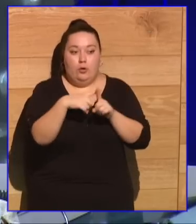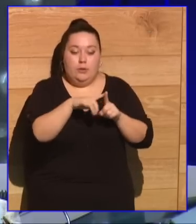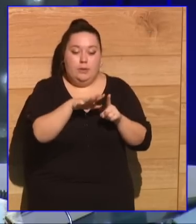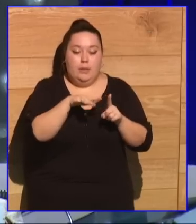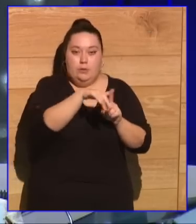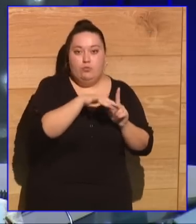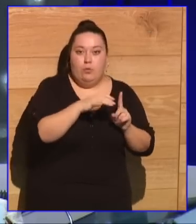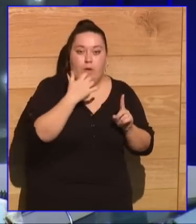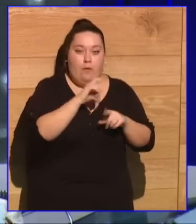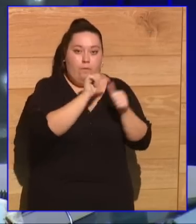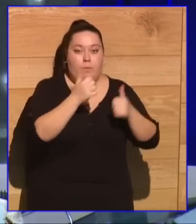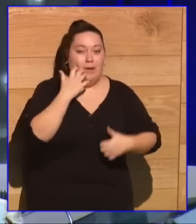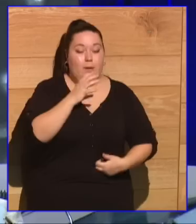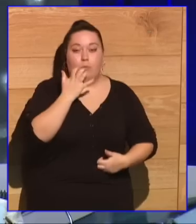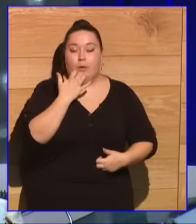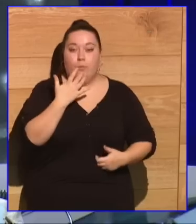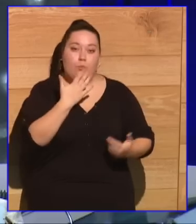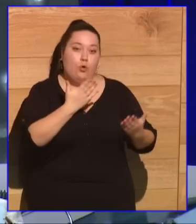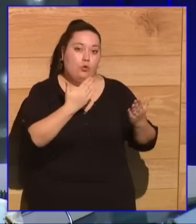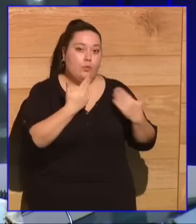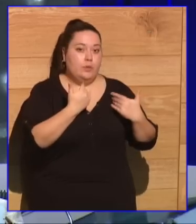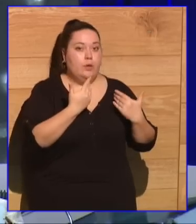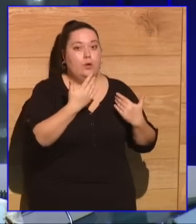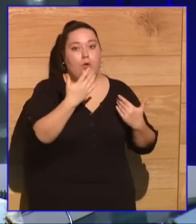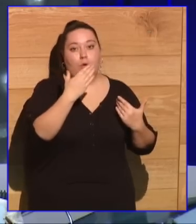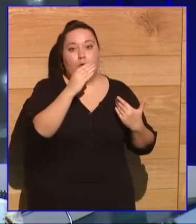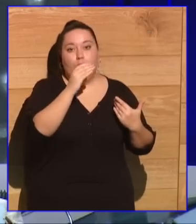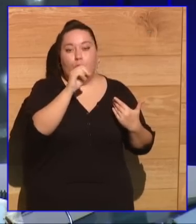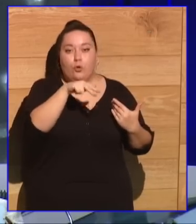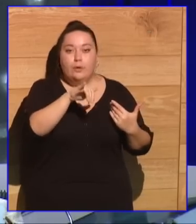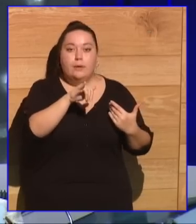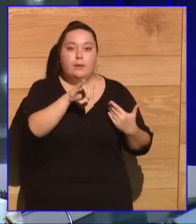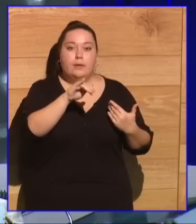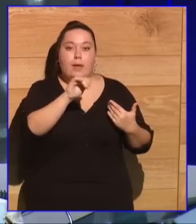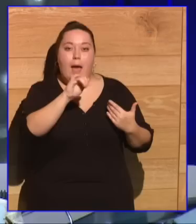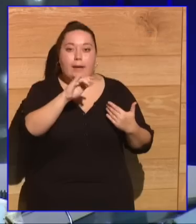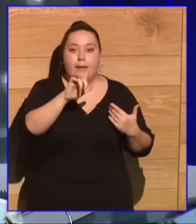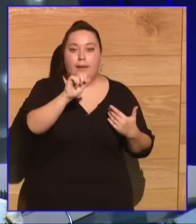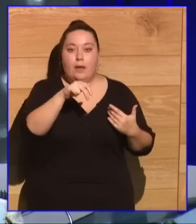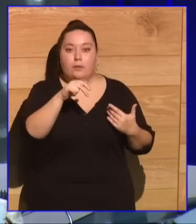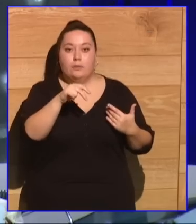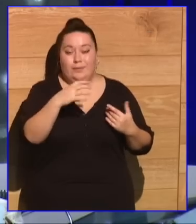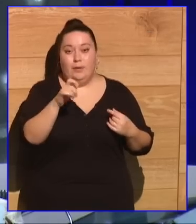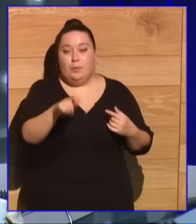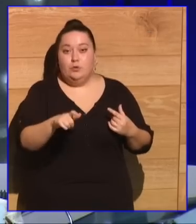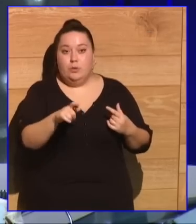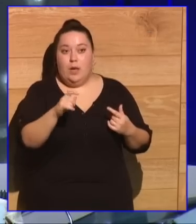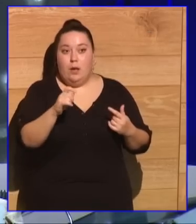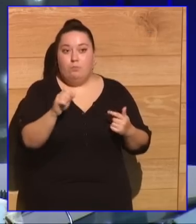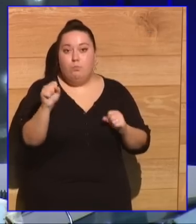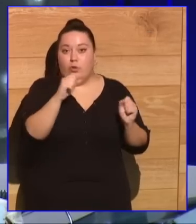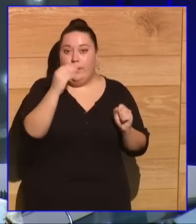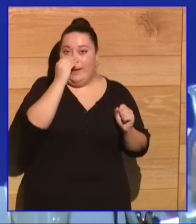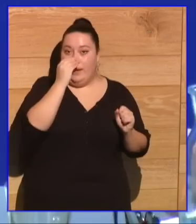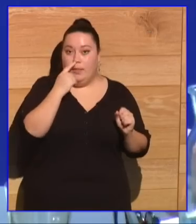forma extraña, como esa conversación en Coney Island con ese hombre que le da un protector de nariz, por ejemplo, mientras su mujer